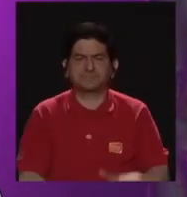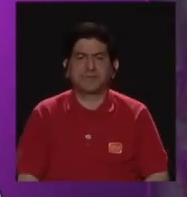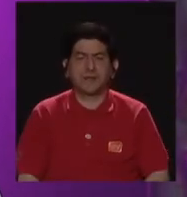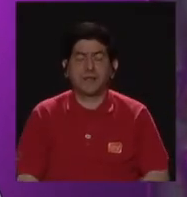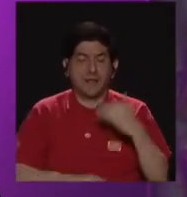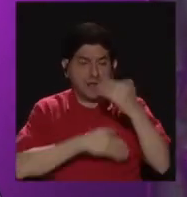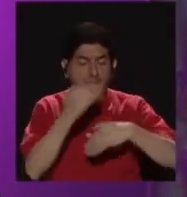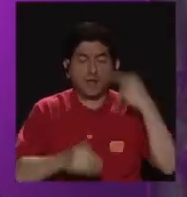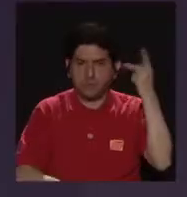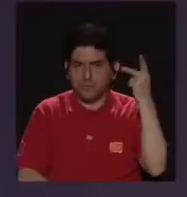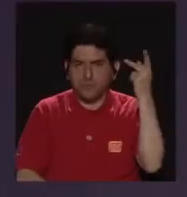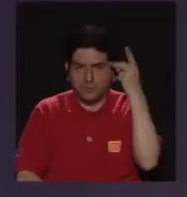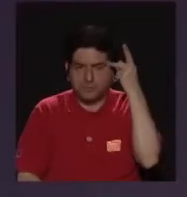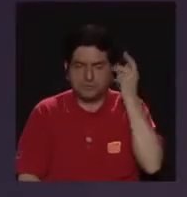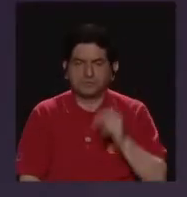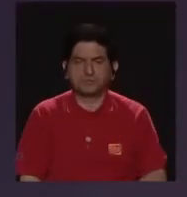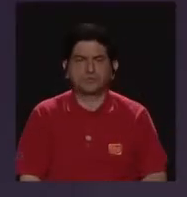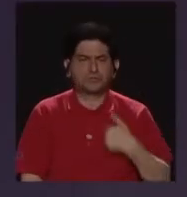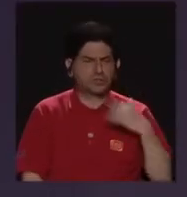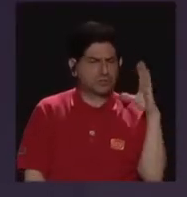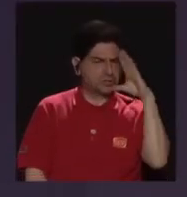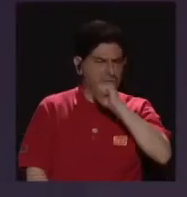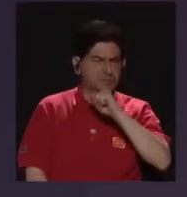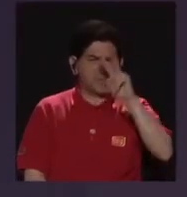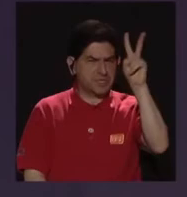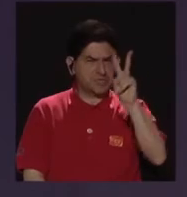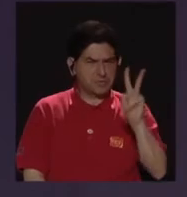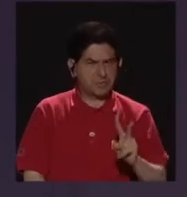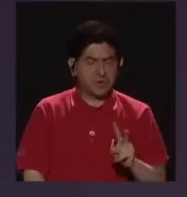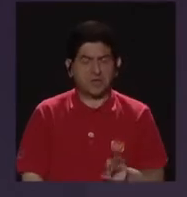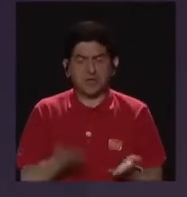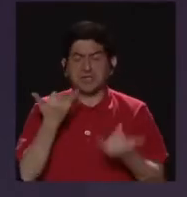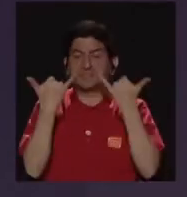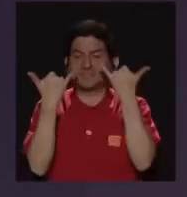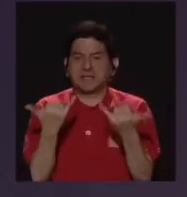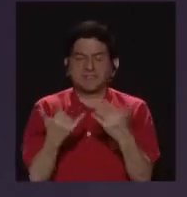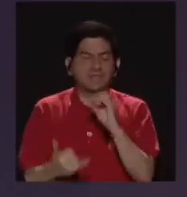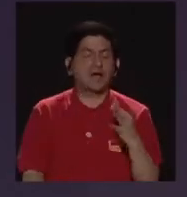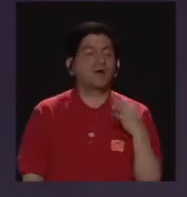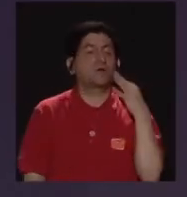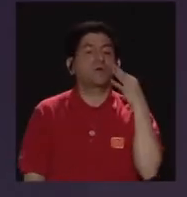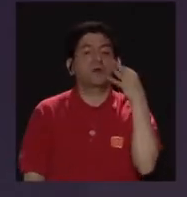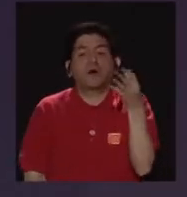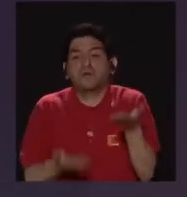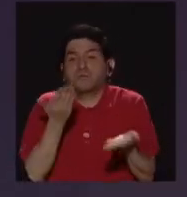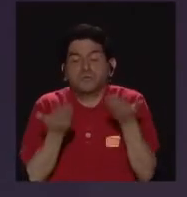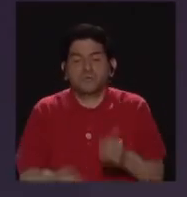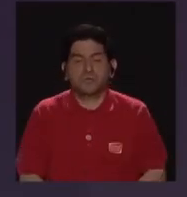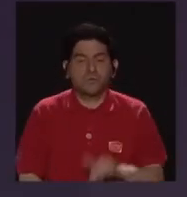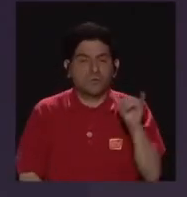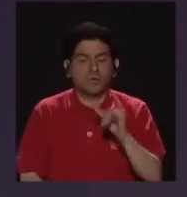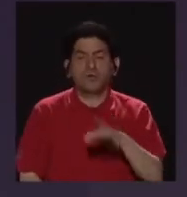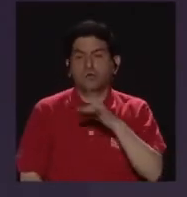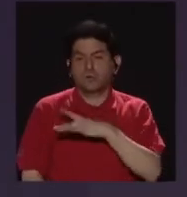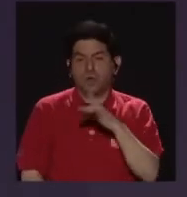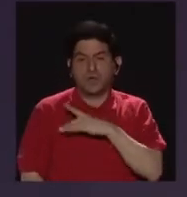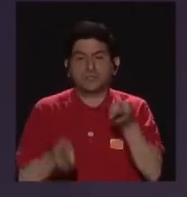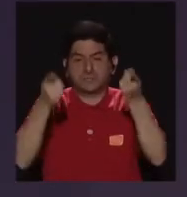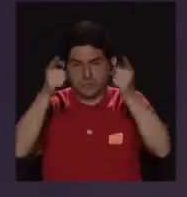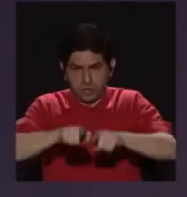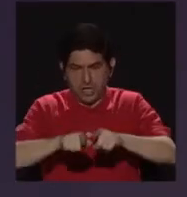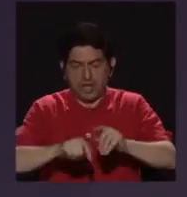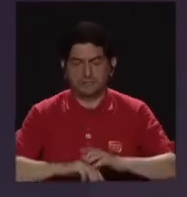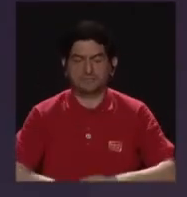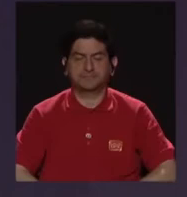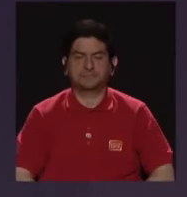nuestros procesos políticos y sospecho que en venezuela aparentemente sin más que ya lo hay lo habrá más evidentemente como luego en chile en algún momento